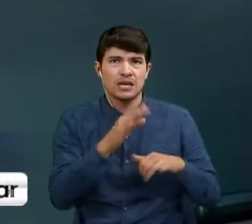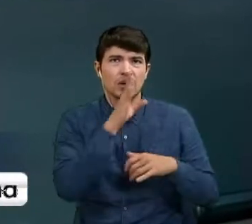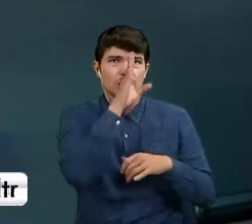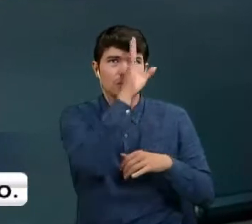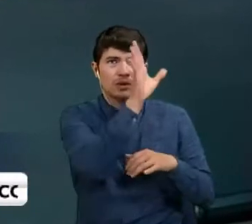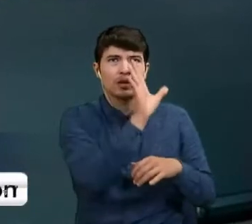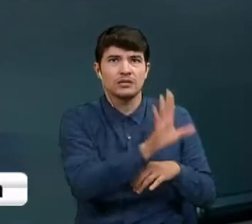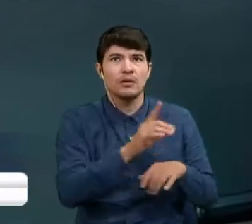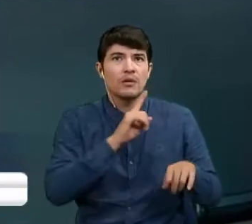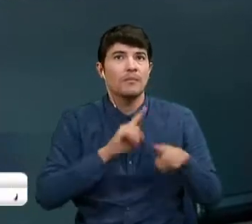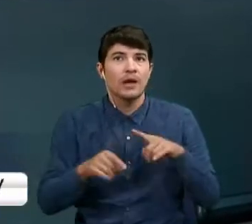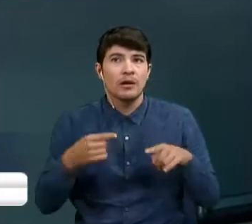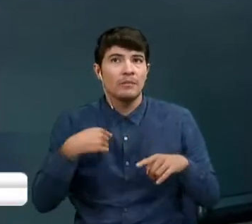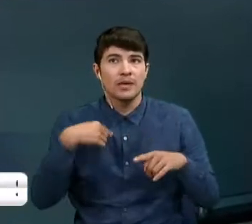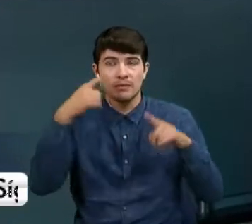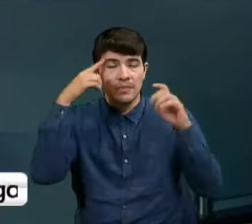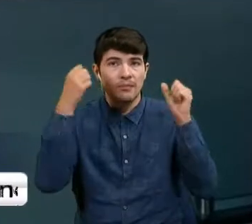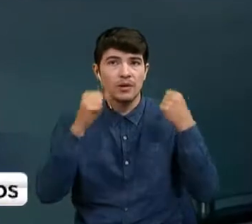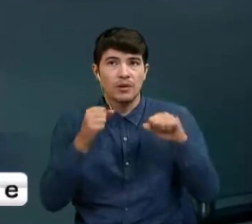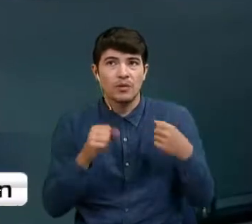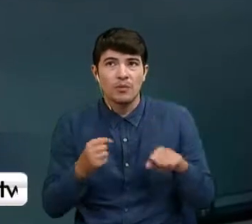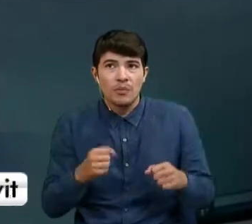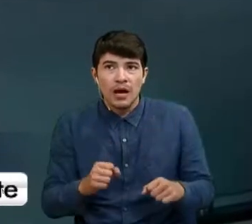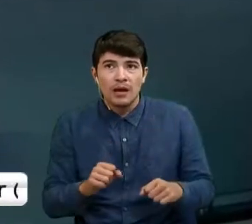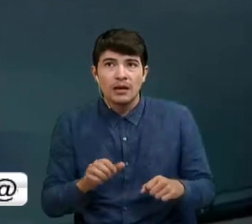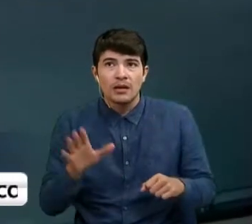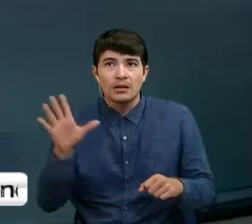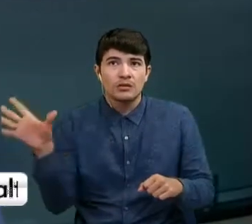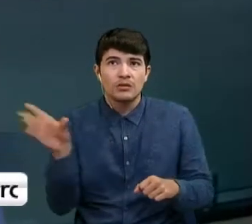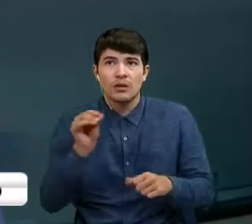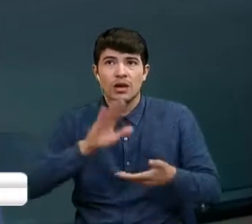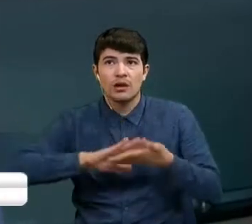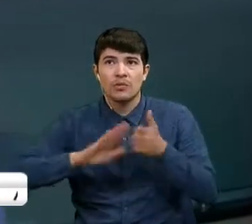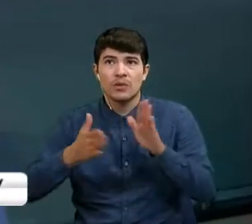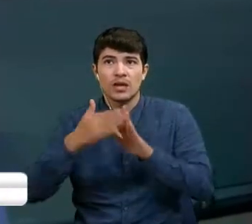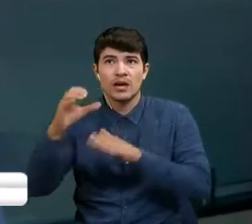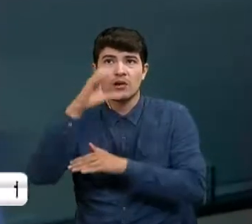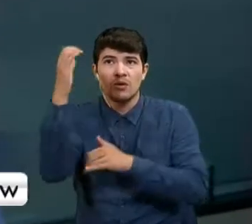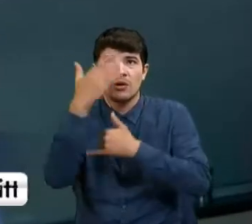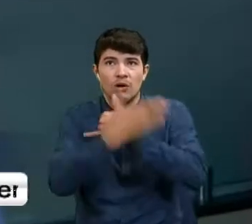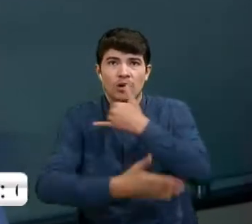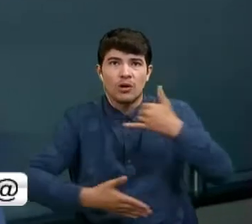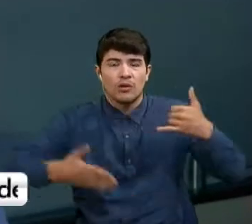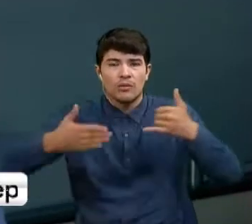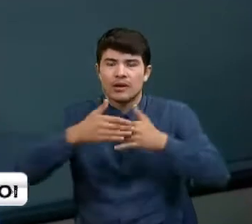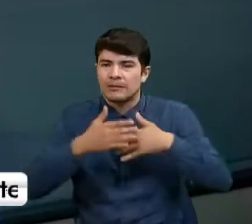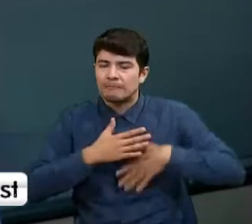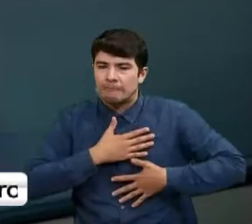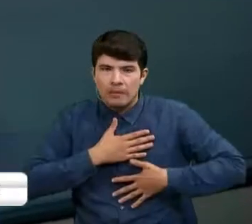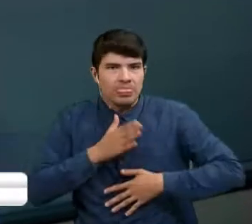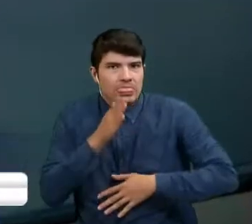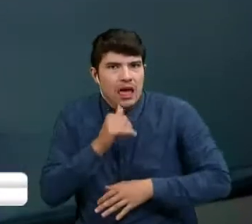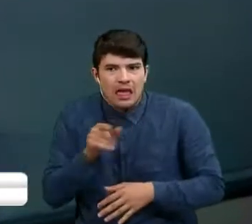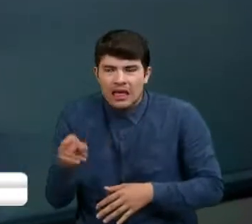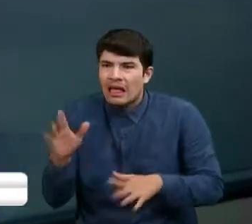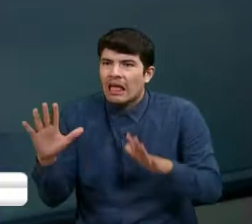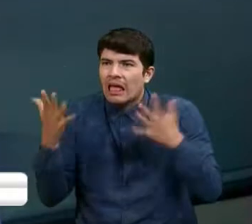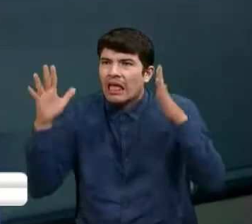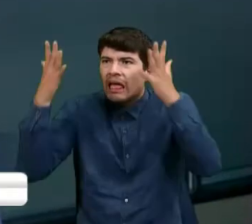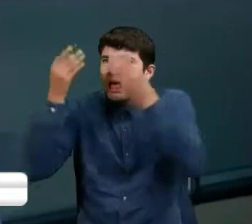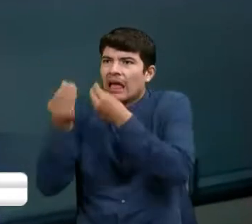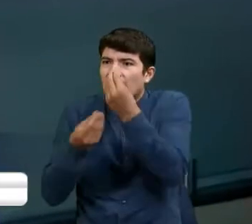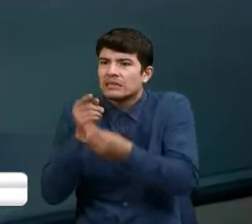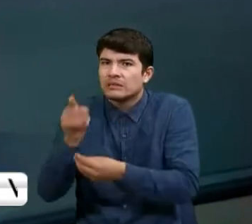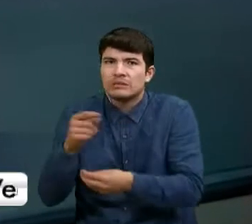es la indolencia del pueblo colombiano de una gran parte del pueblo colombiano que viese lográndole todo lo que hace